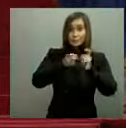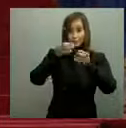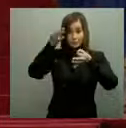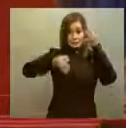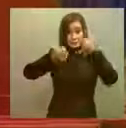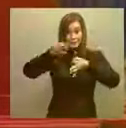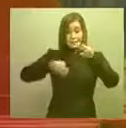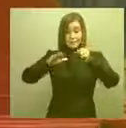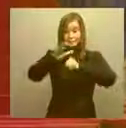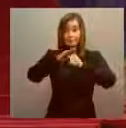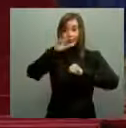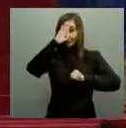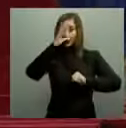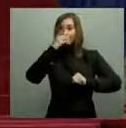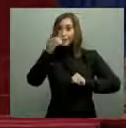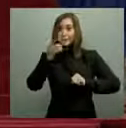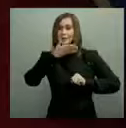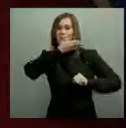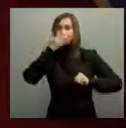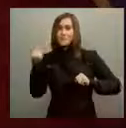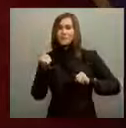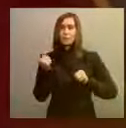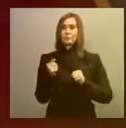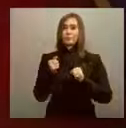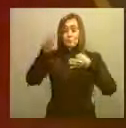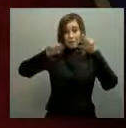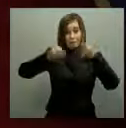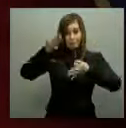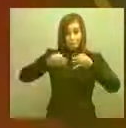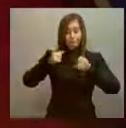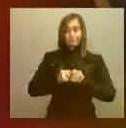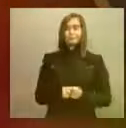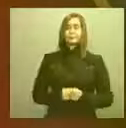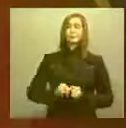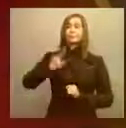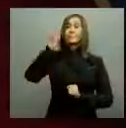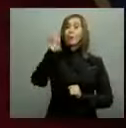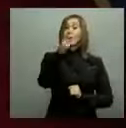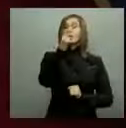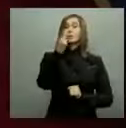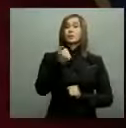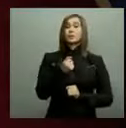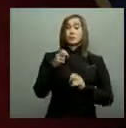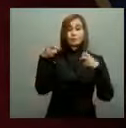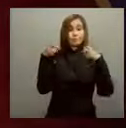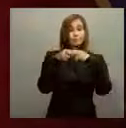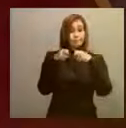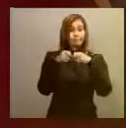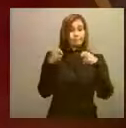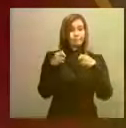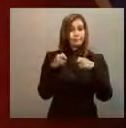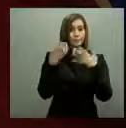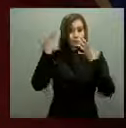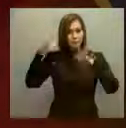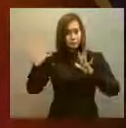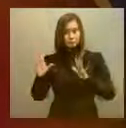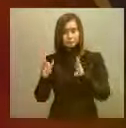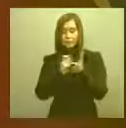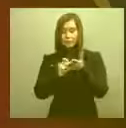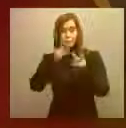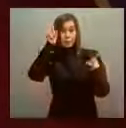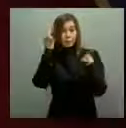de la República para hacerla más efectiva y eficiente. La segunda reforma, la del sector eléctrico. Ya firmamos el